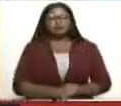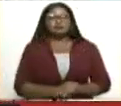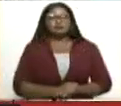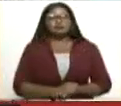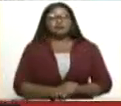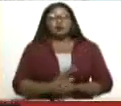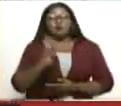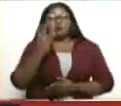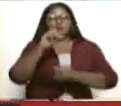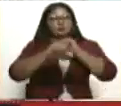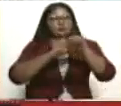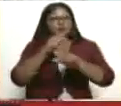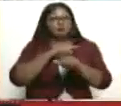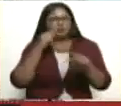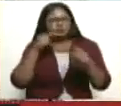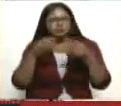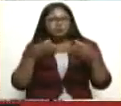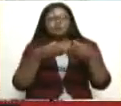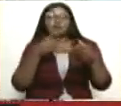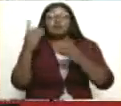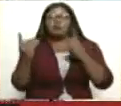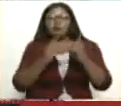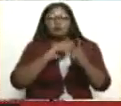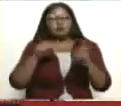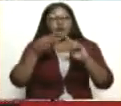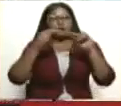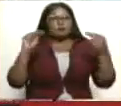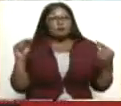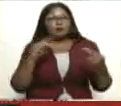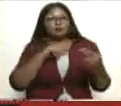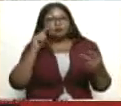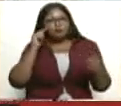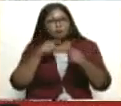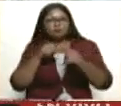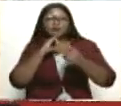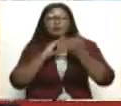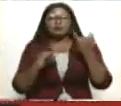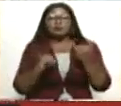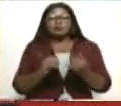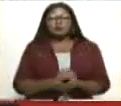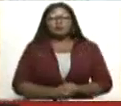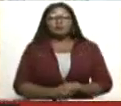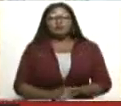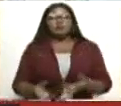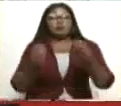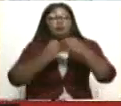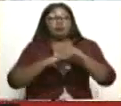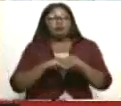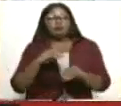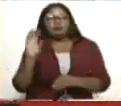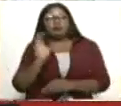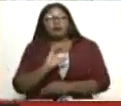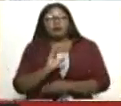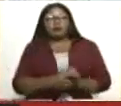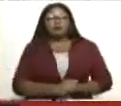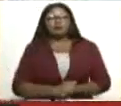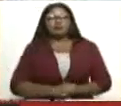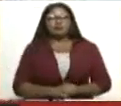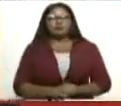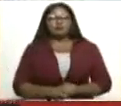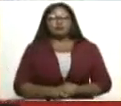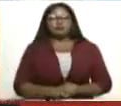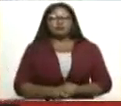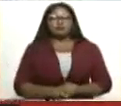cuarto ciclo de la Mesa de Diálogos para la Paz concluye con los acuerdos de Caracas.